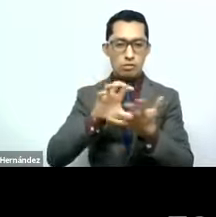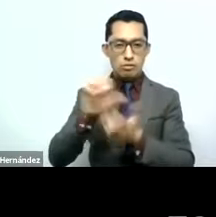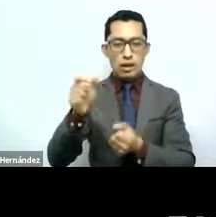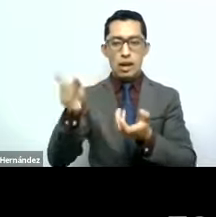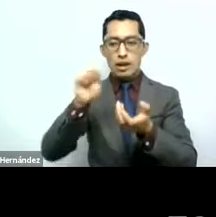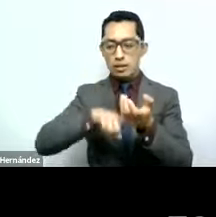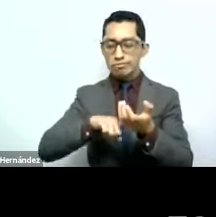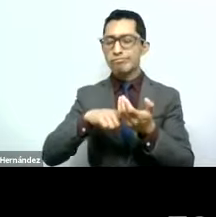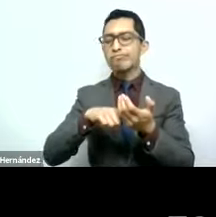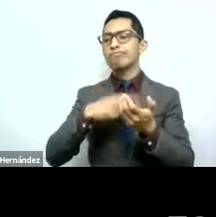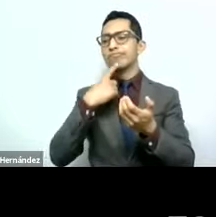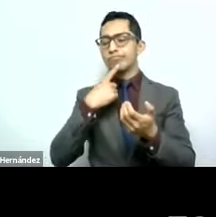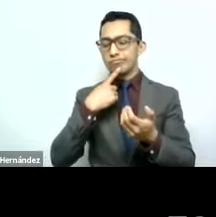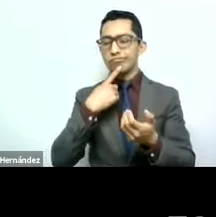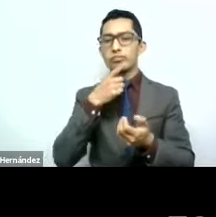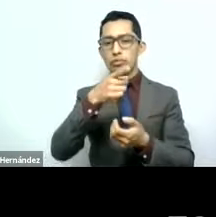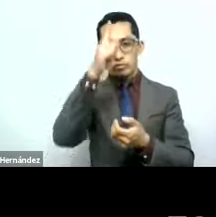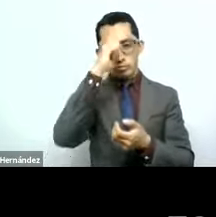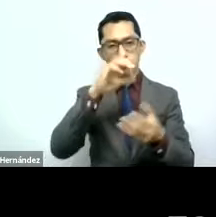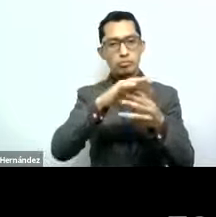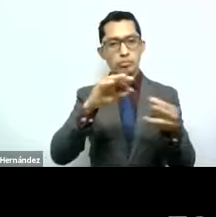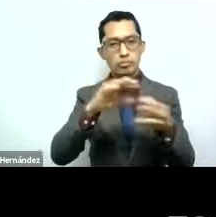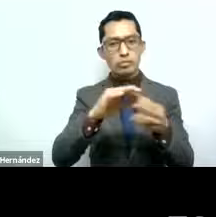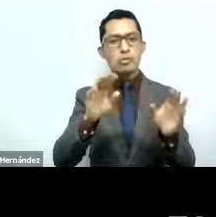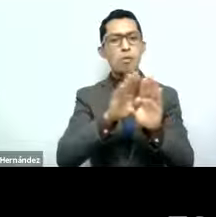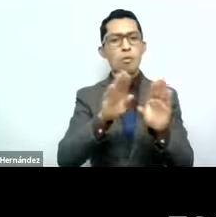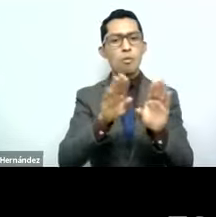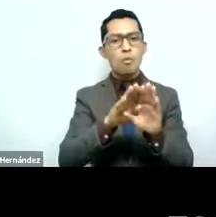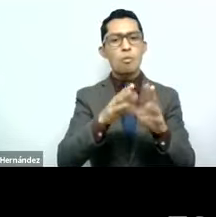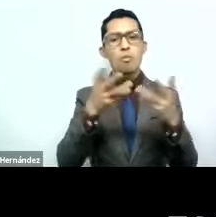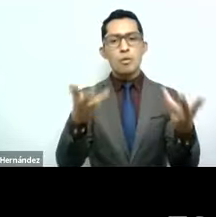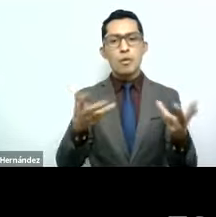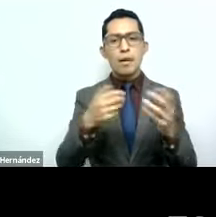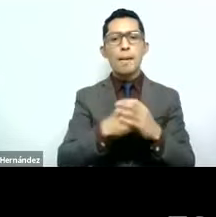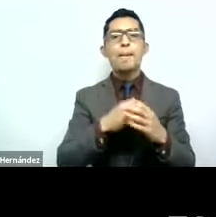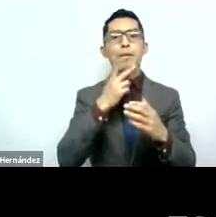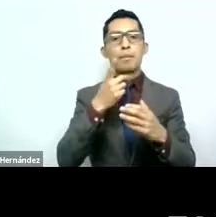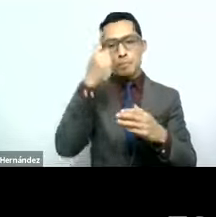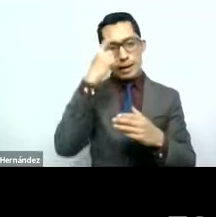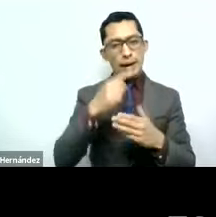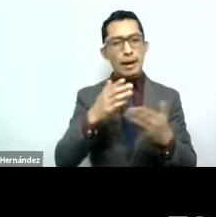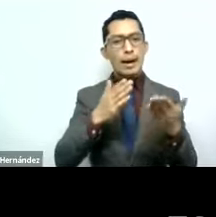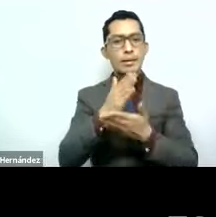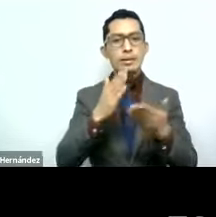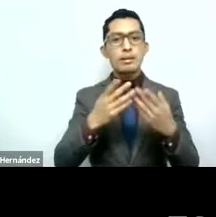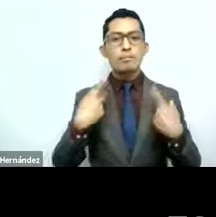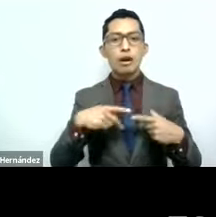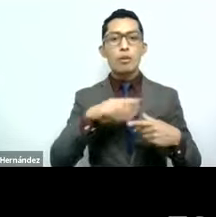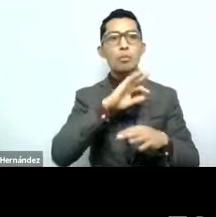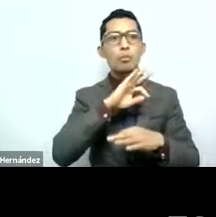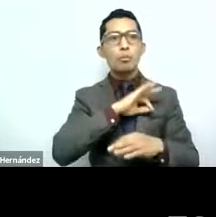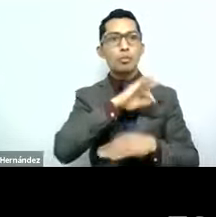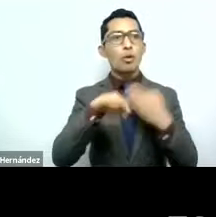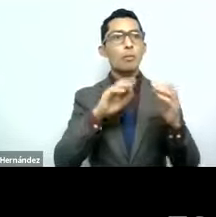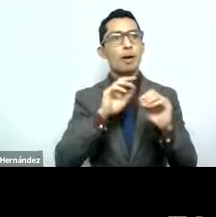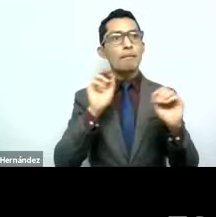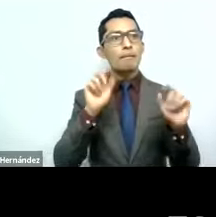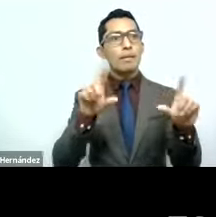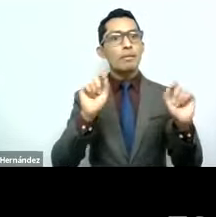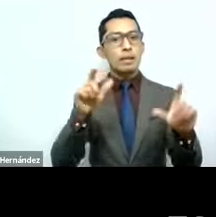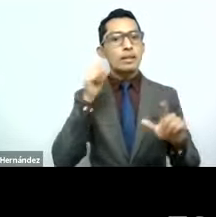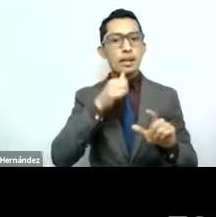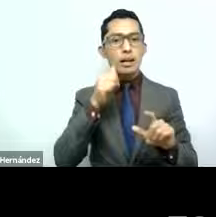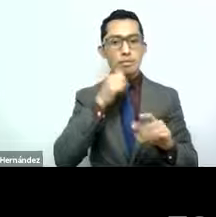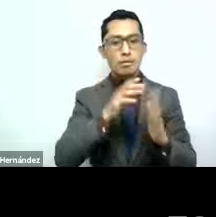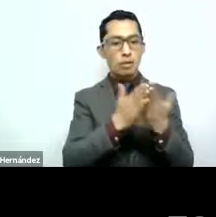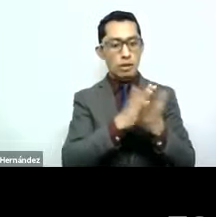sugerencias que haces es que la facilidad o que sea accesible visualmente, ¿no? Por eso pues, los cuadernos siempre están